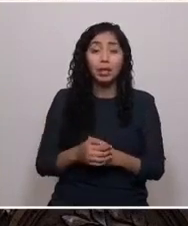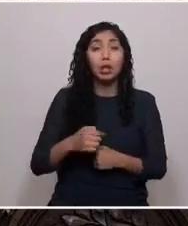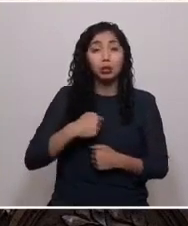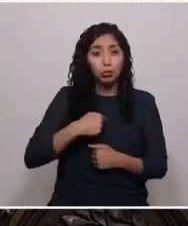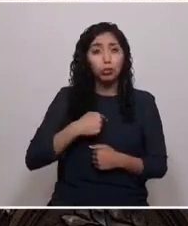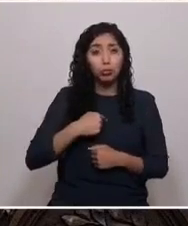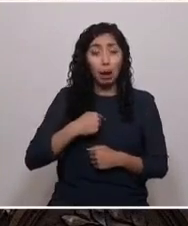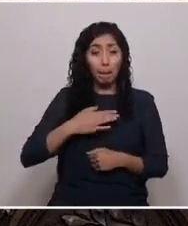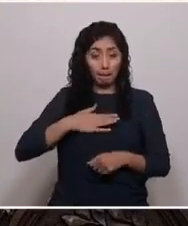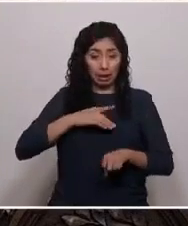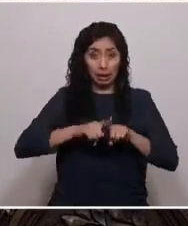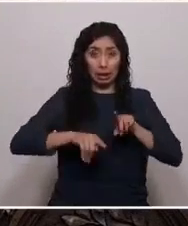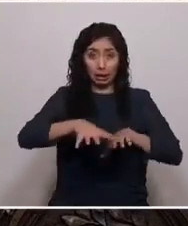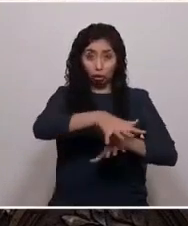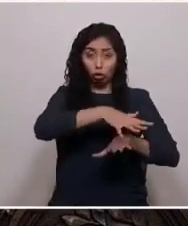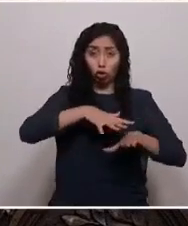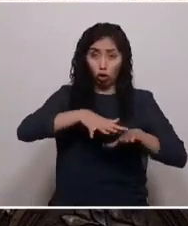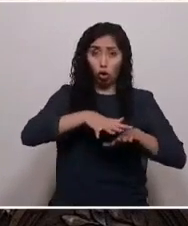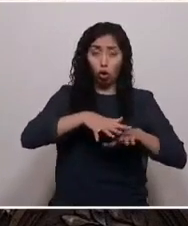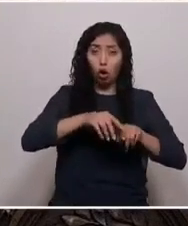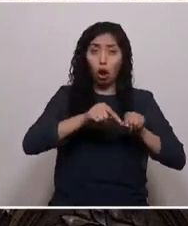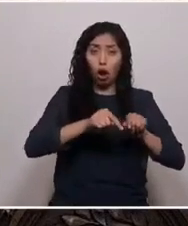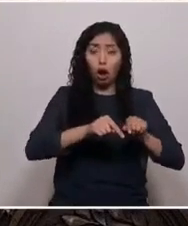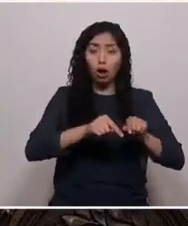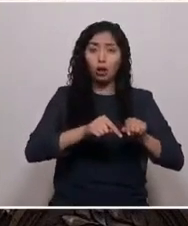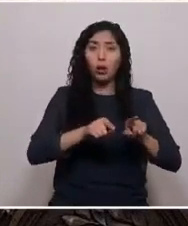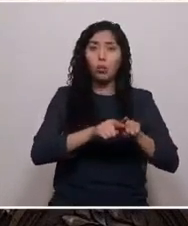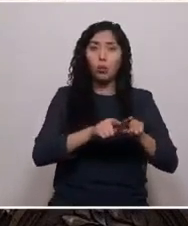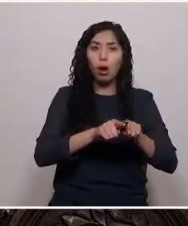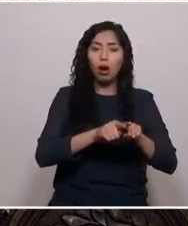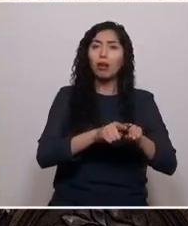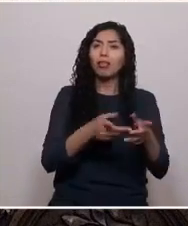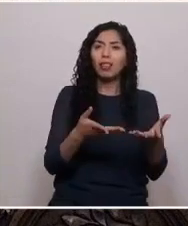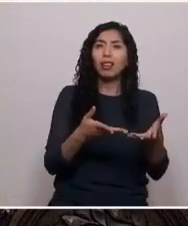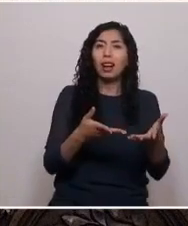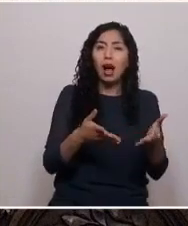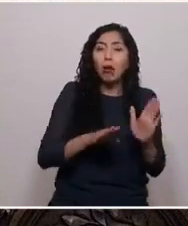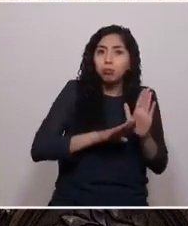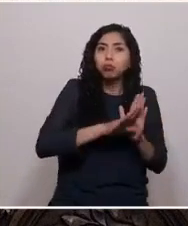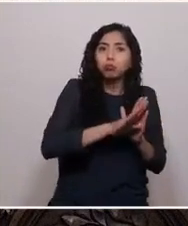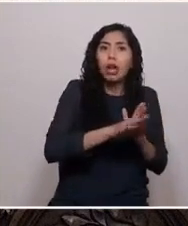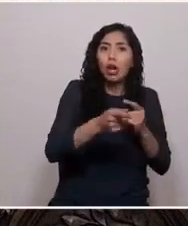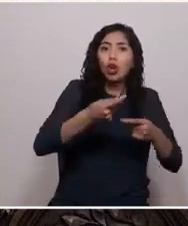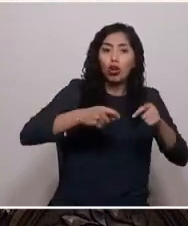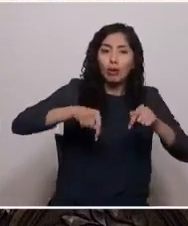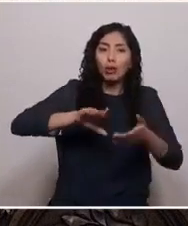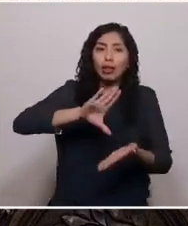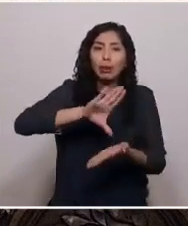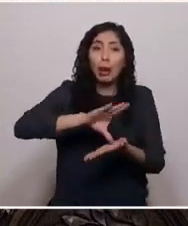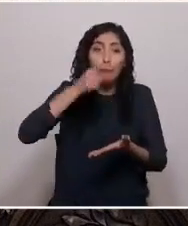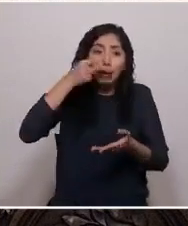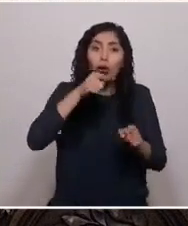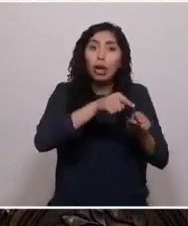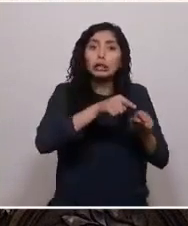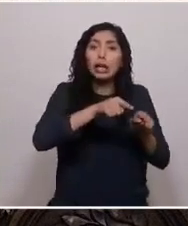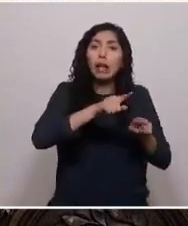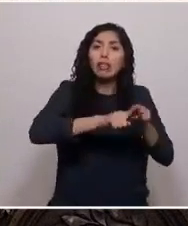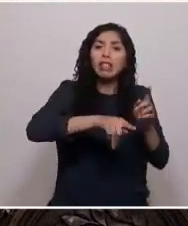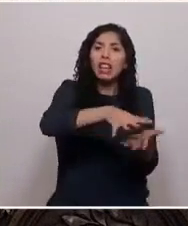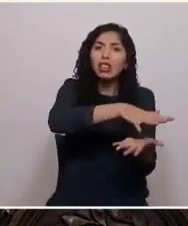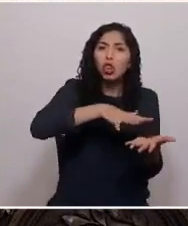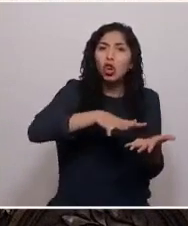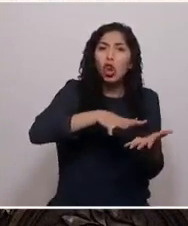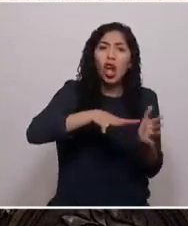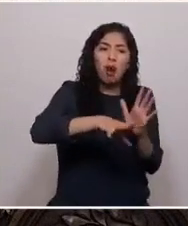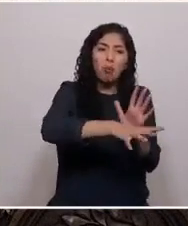territorio que ha sido y es el sostén económico de este país. Sin embargo, es un territorio explotado,